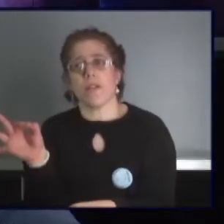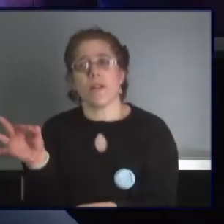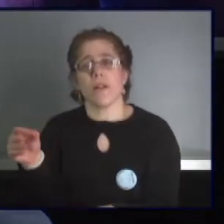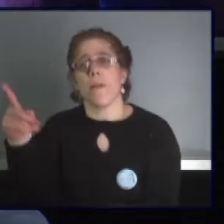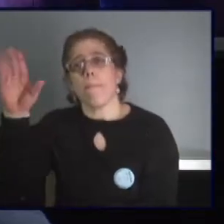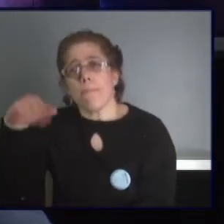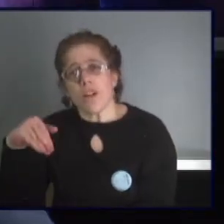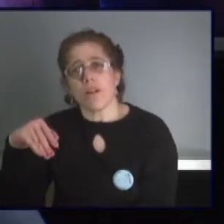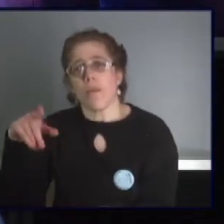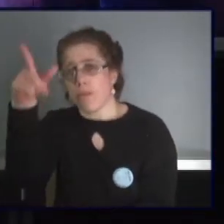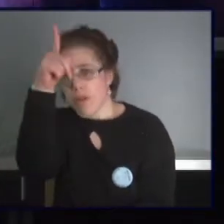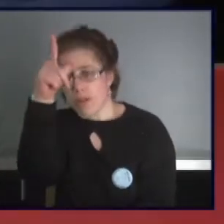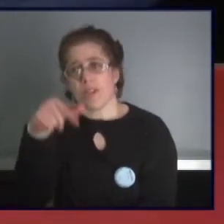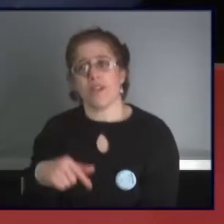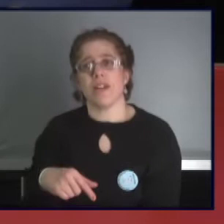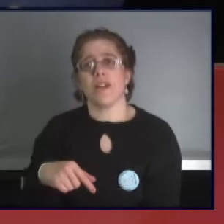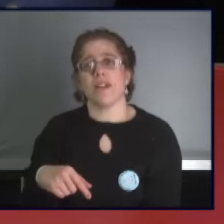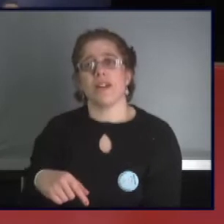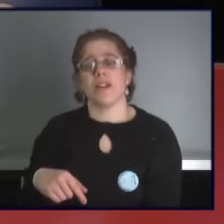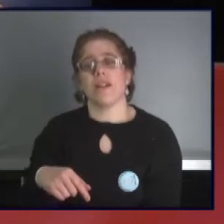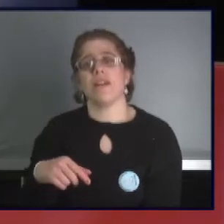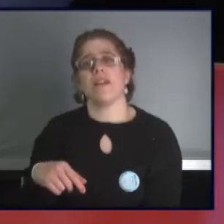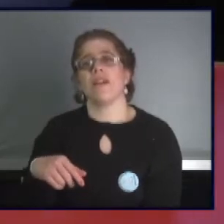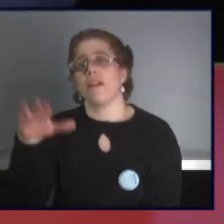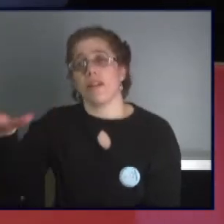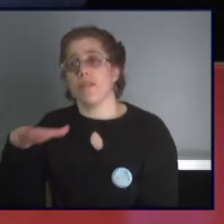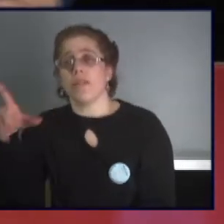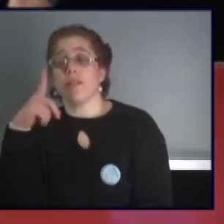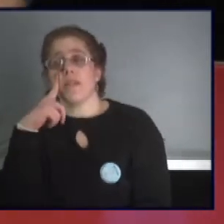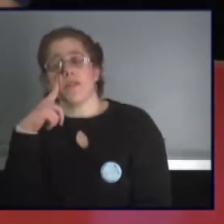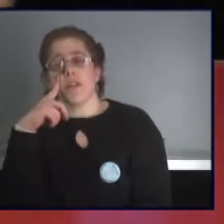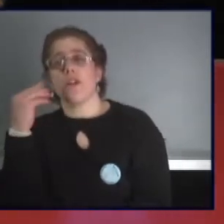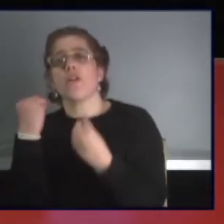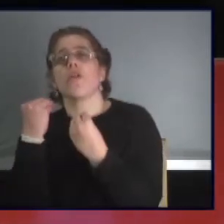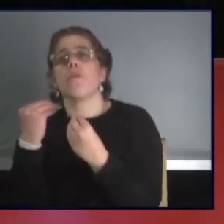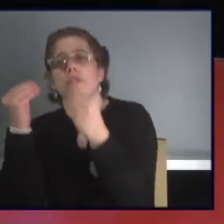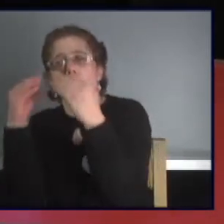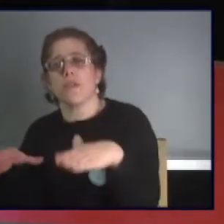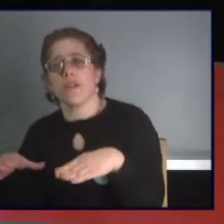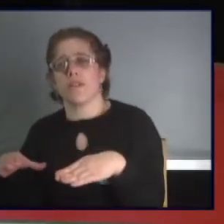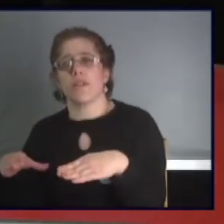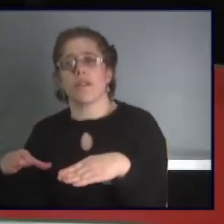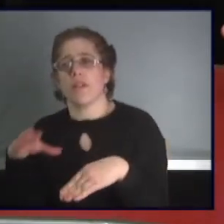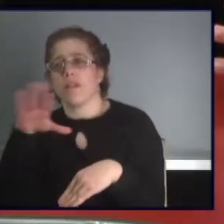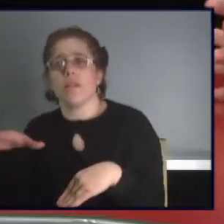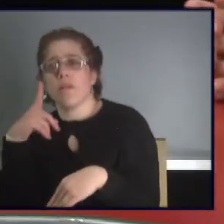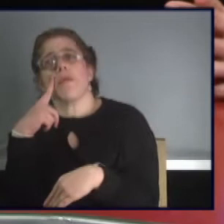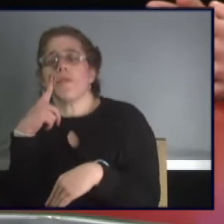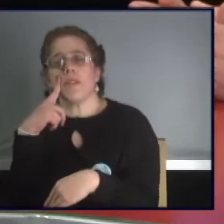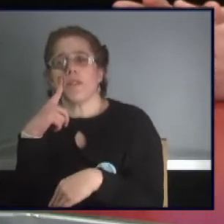policía como eso y desde la intendencia como se soluciona desde donde se empieza desde la intendencia se soluciona